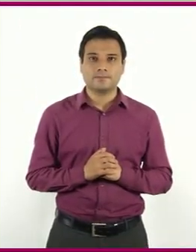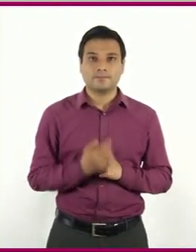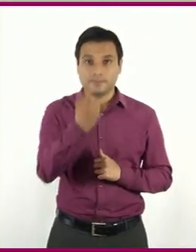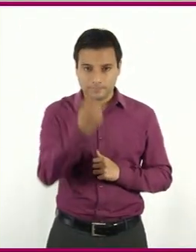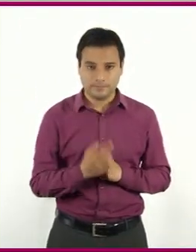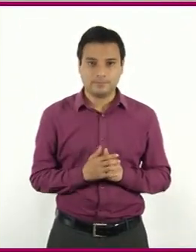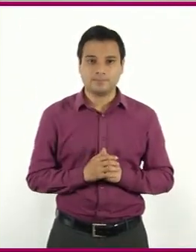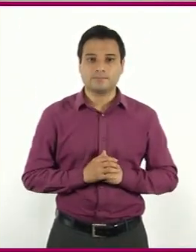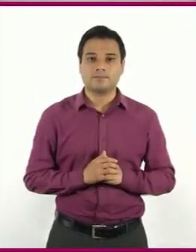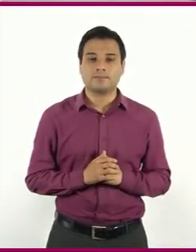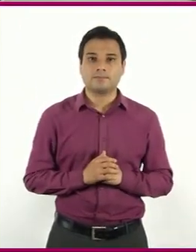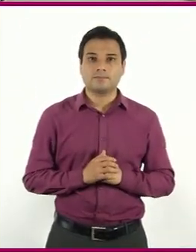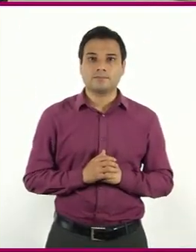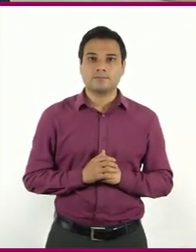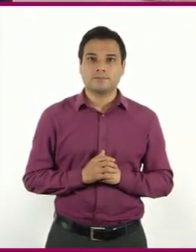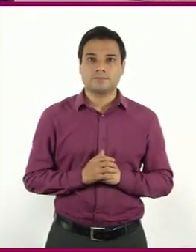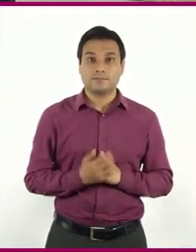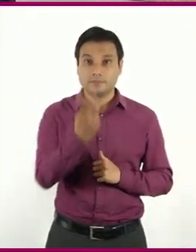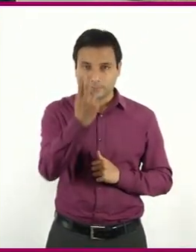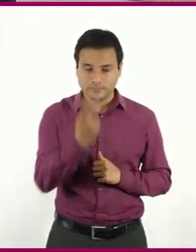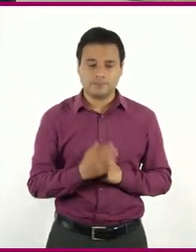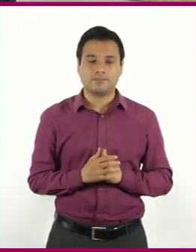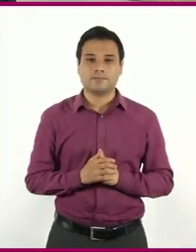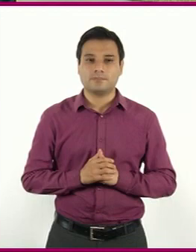Uno. Dos.